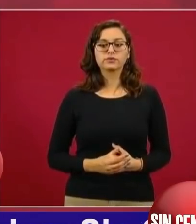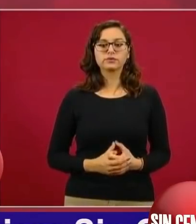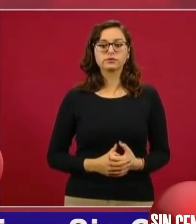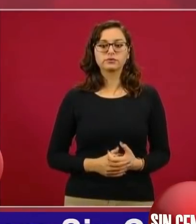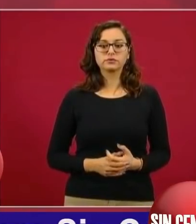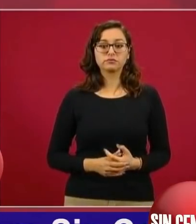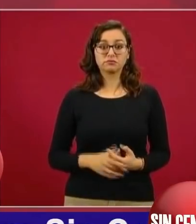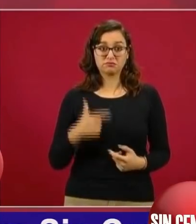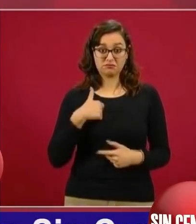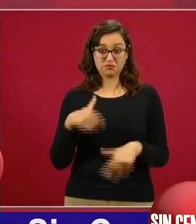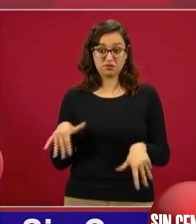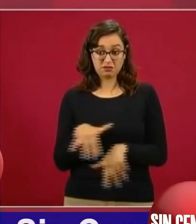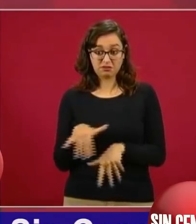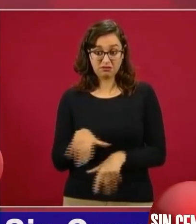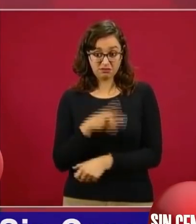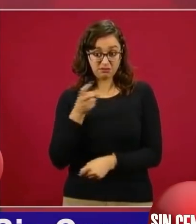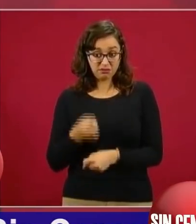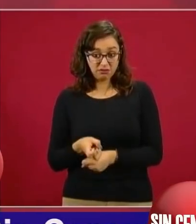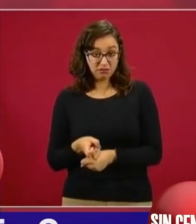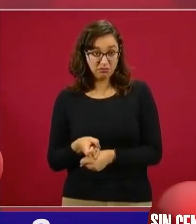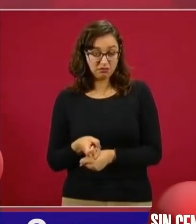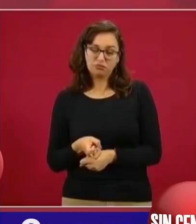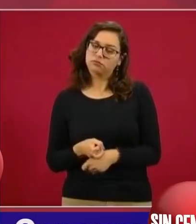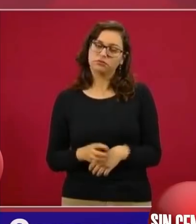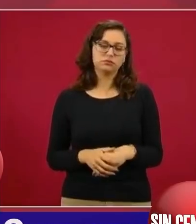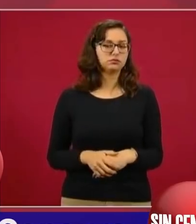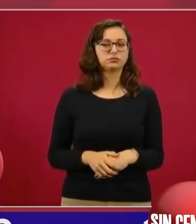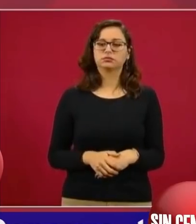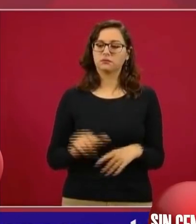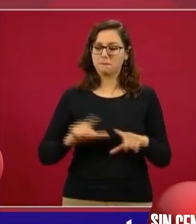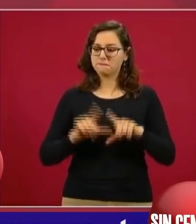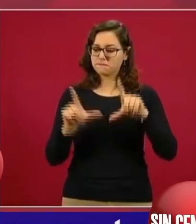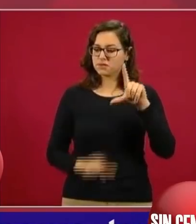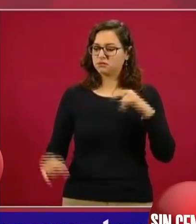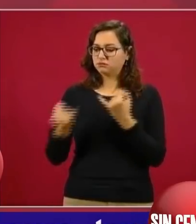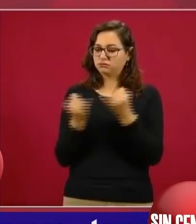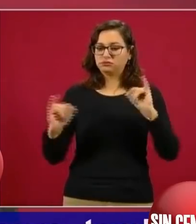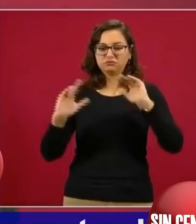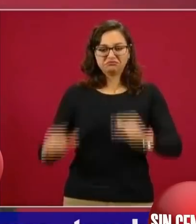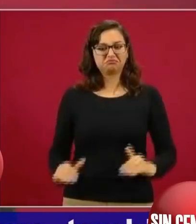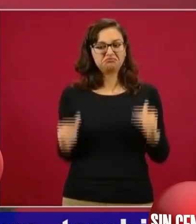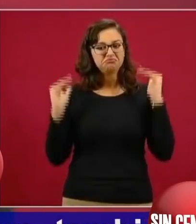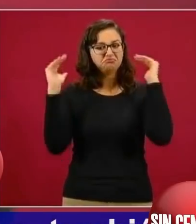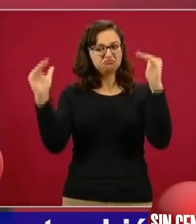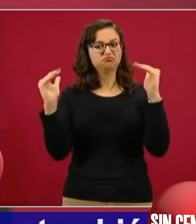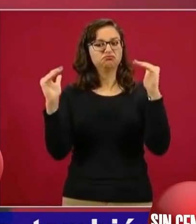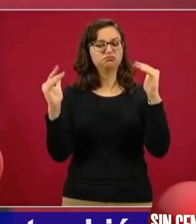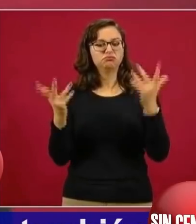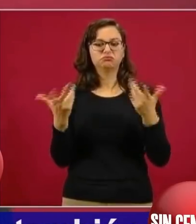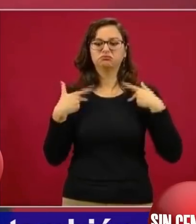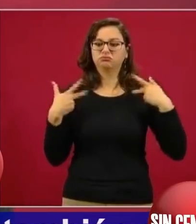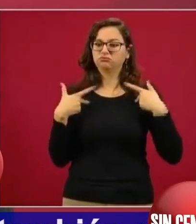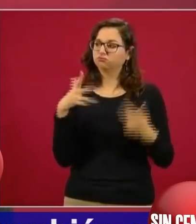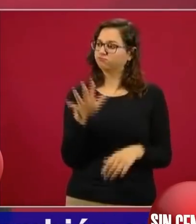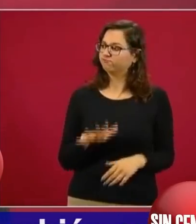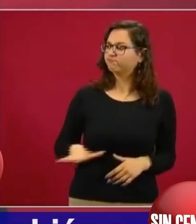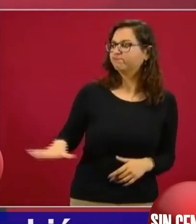segunda. México es un país independiente, soberano, con un pueblo